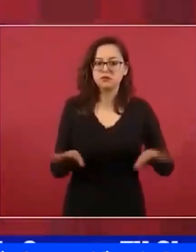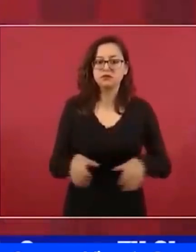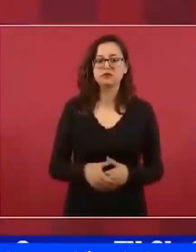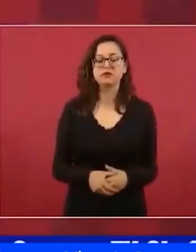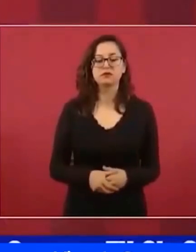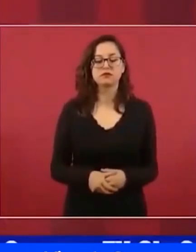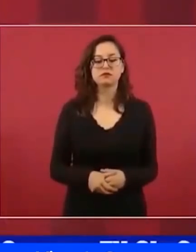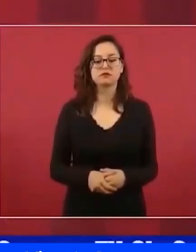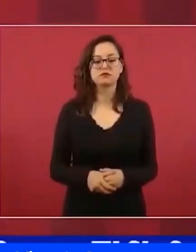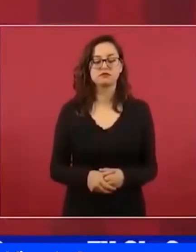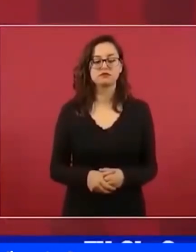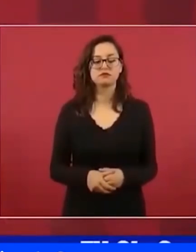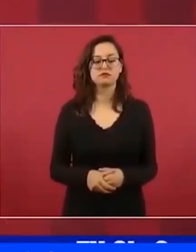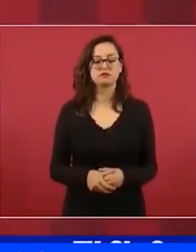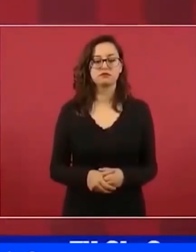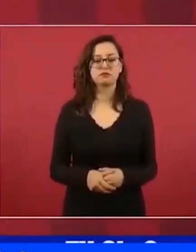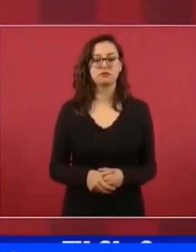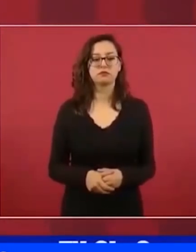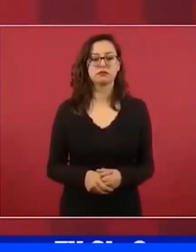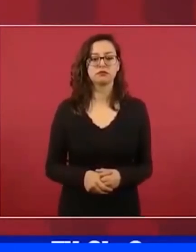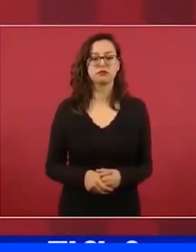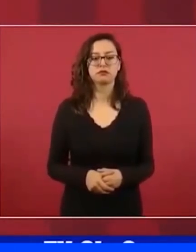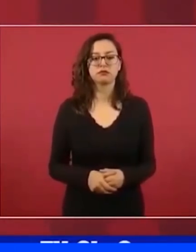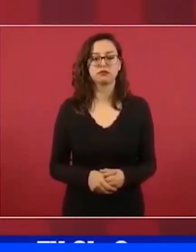antes de que